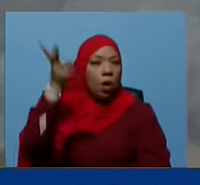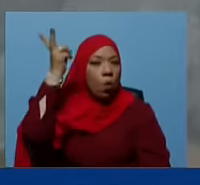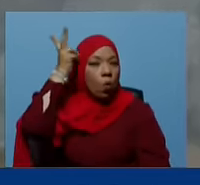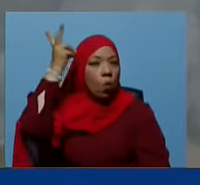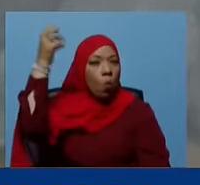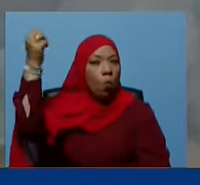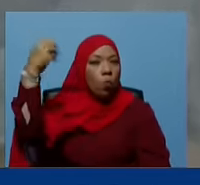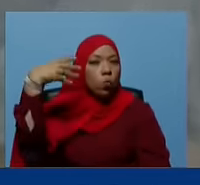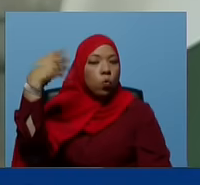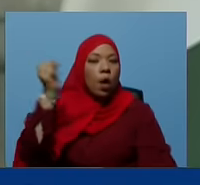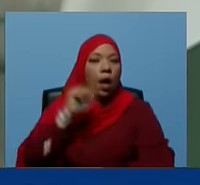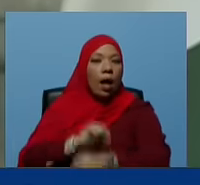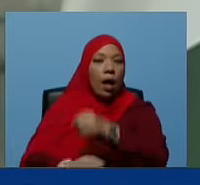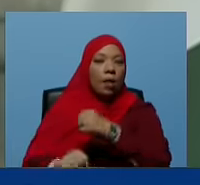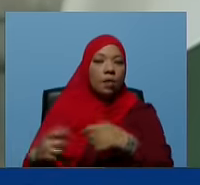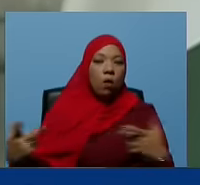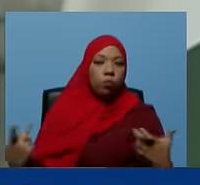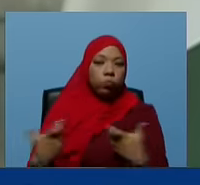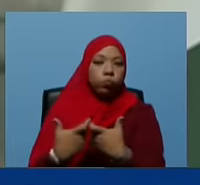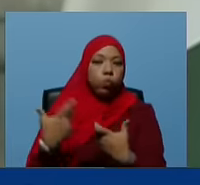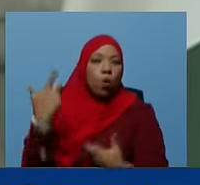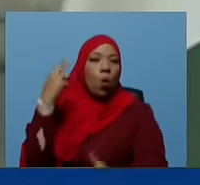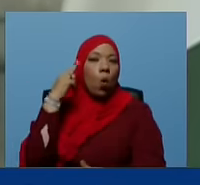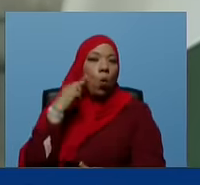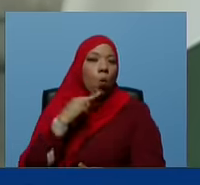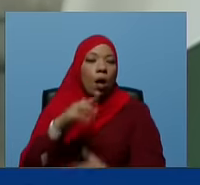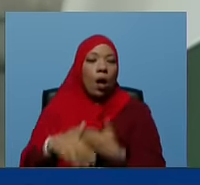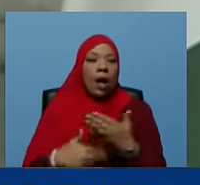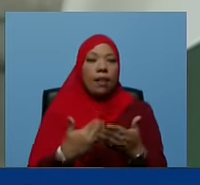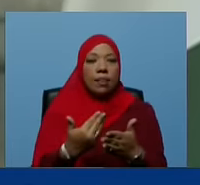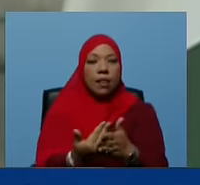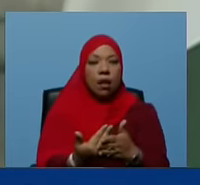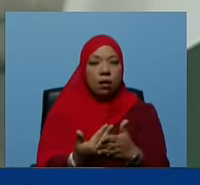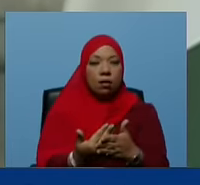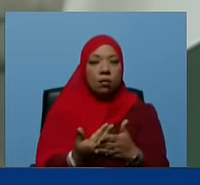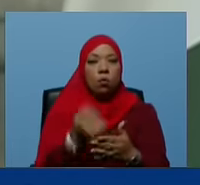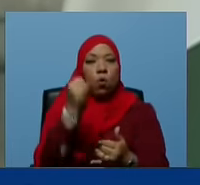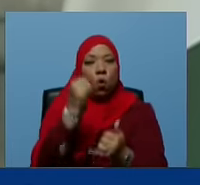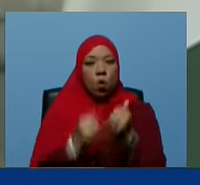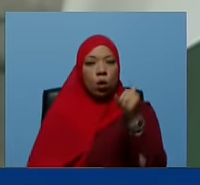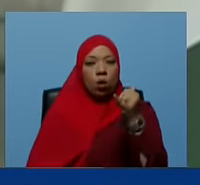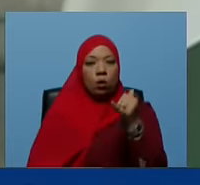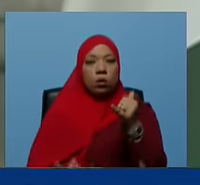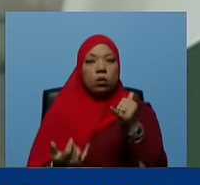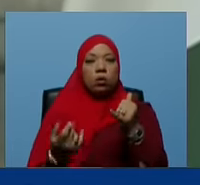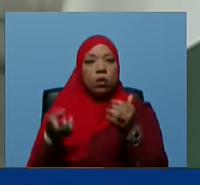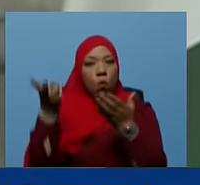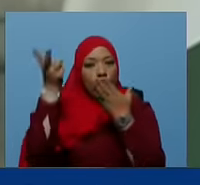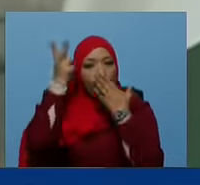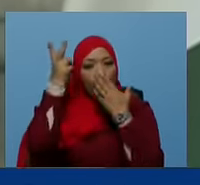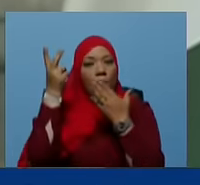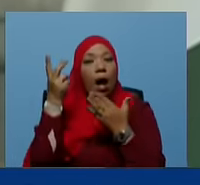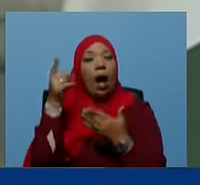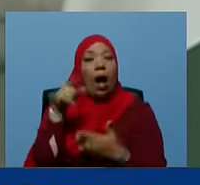Antes de ir a la batalla, Bolívar fue hasta la tumba del último emperador inca, Atahualpa,